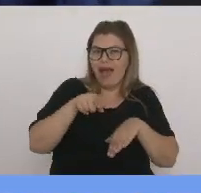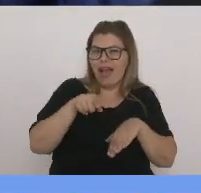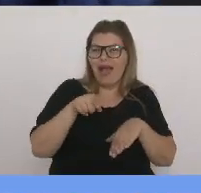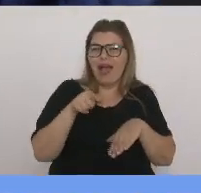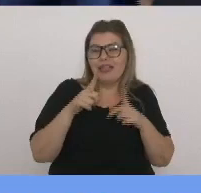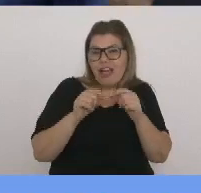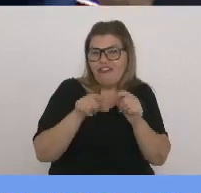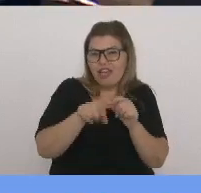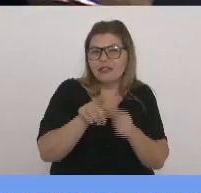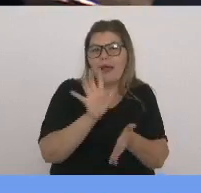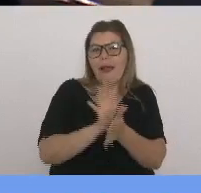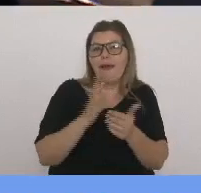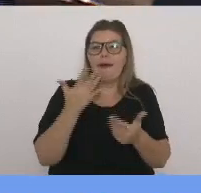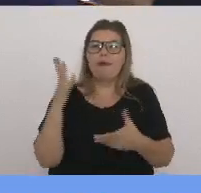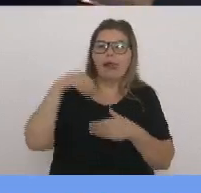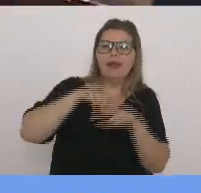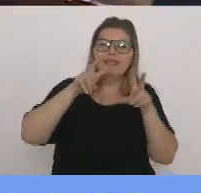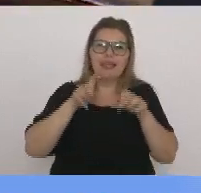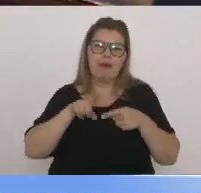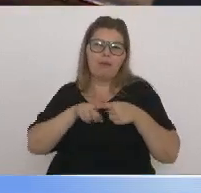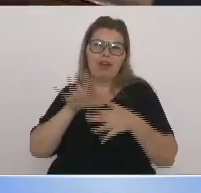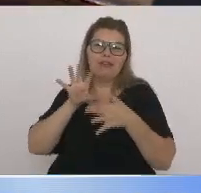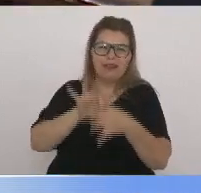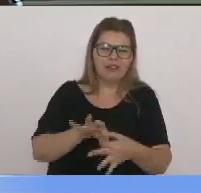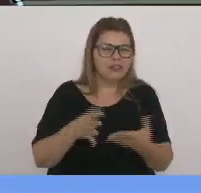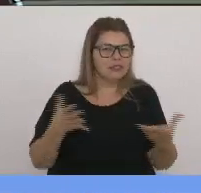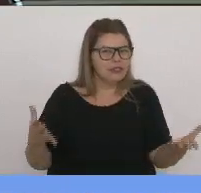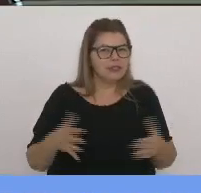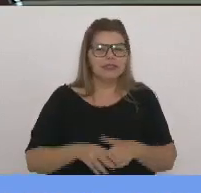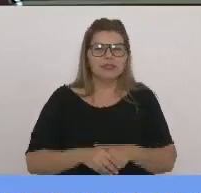partidarios. Muchas gracias, señora Presidenta. De nada, señor senador. Yo quiero